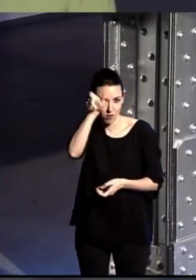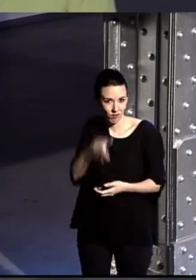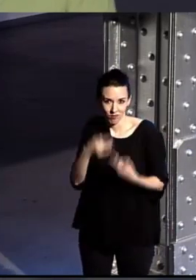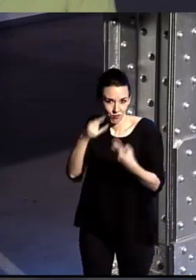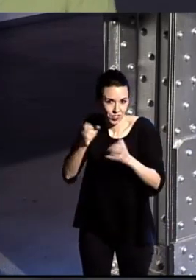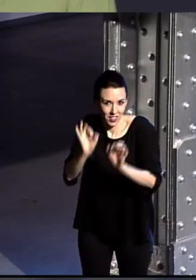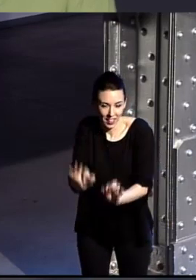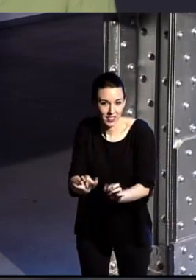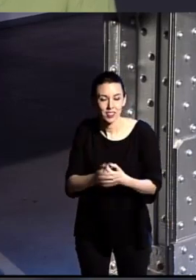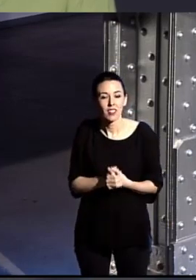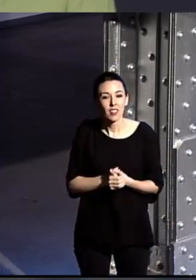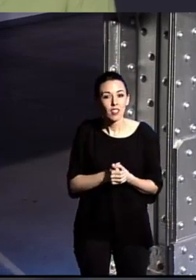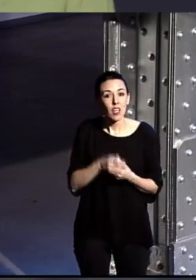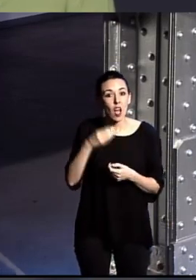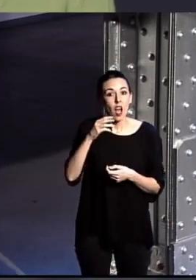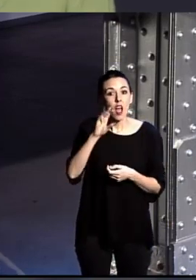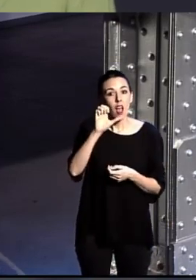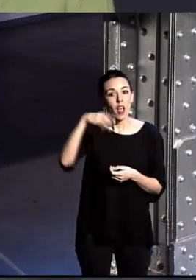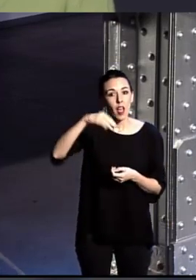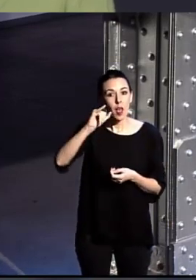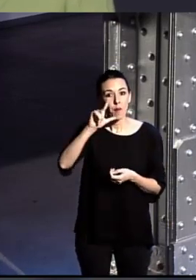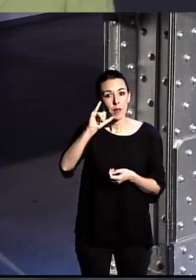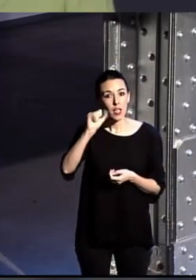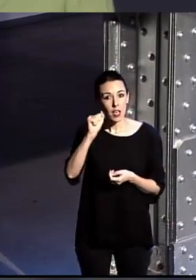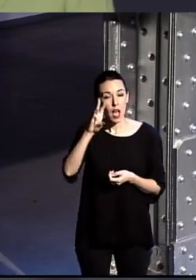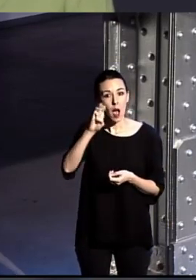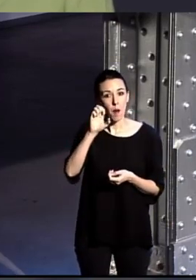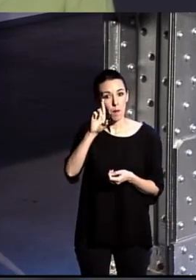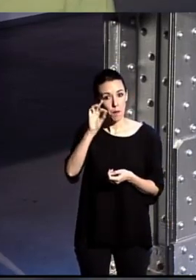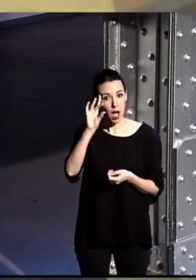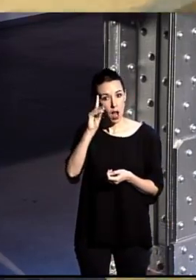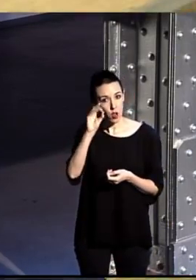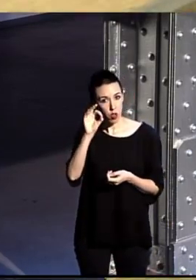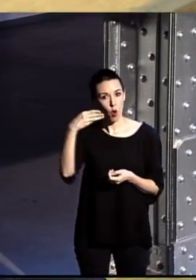ídolas. Emilia Pardo Bazán, por cierto, que era una gran aficionada a la lectura de Verne,